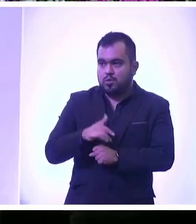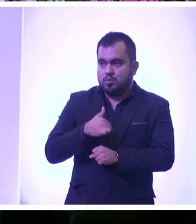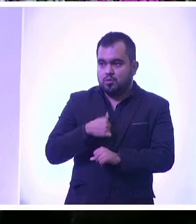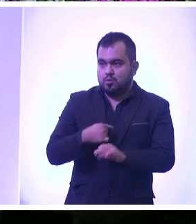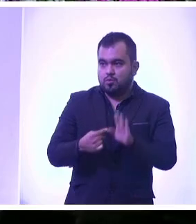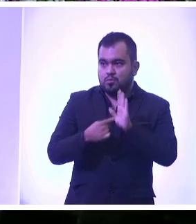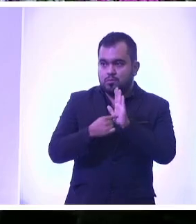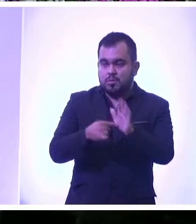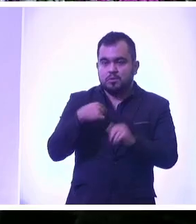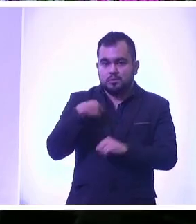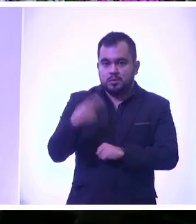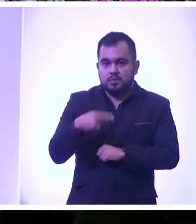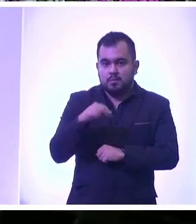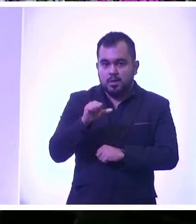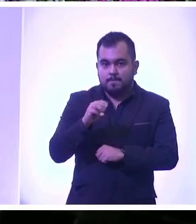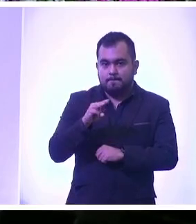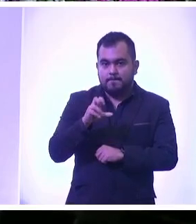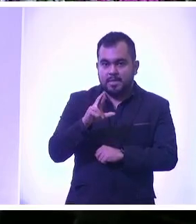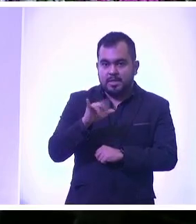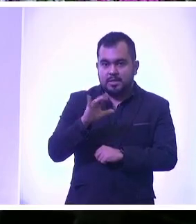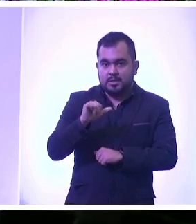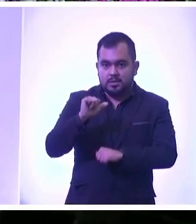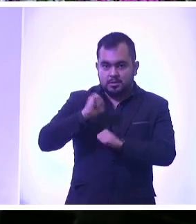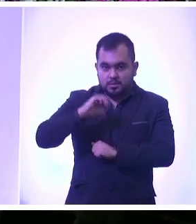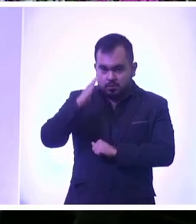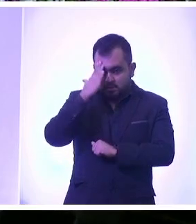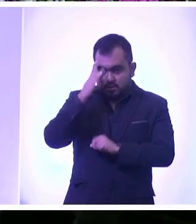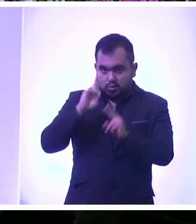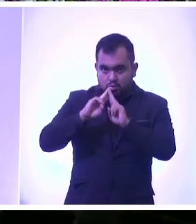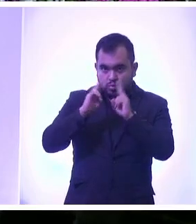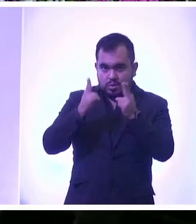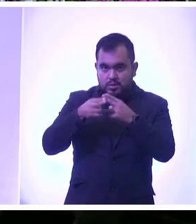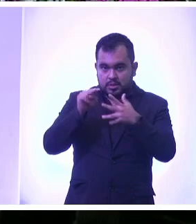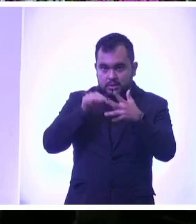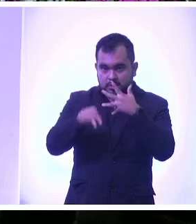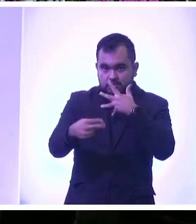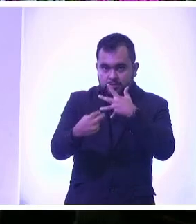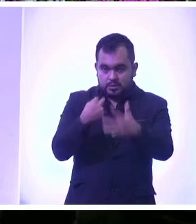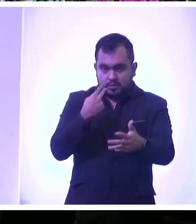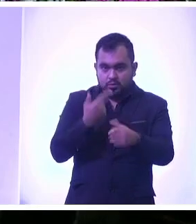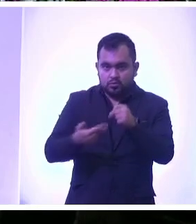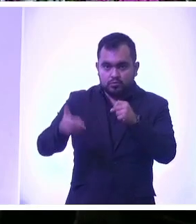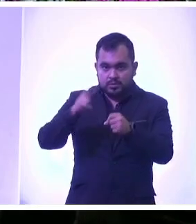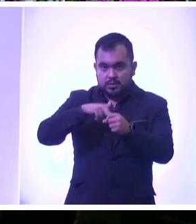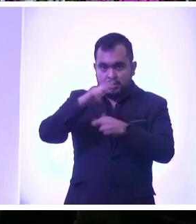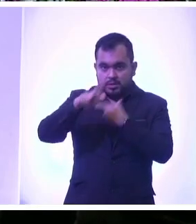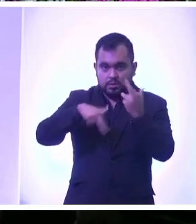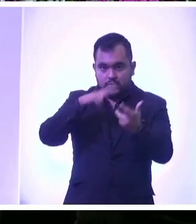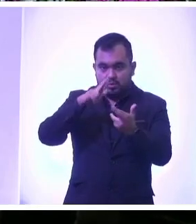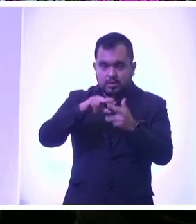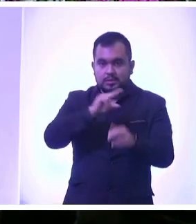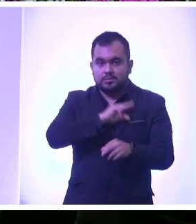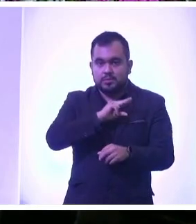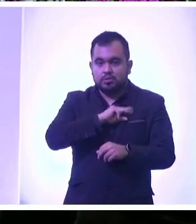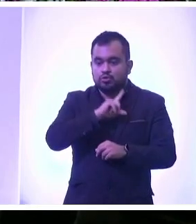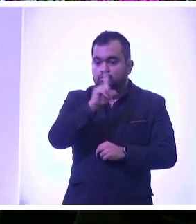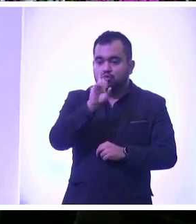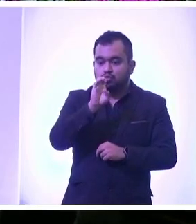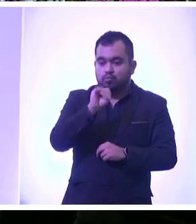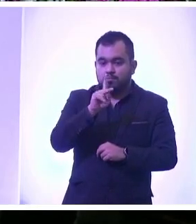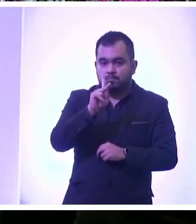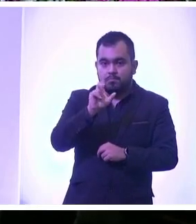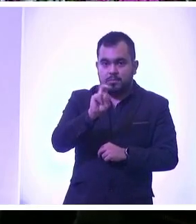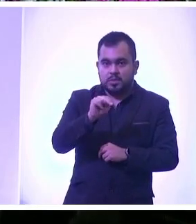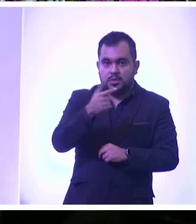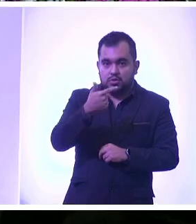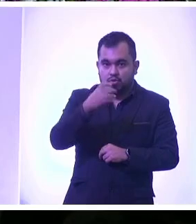me llamo América Ramírez soy la titular de la unidad de transparencia del Hospital Regional de alta especialidades un pango en este sentido me causa un